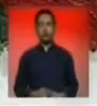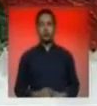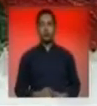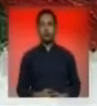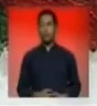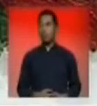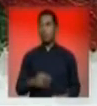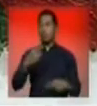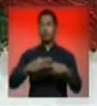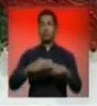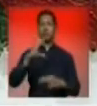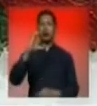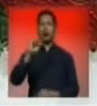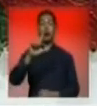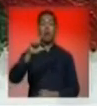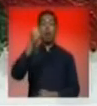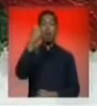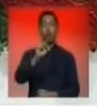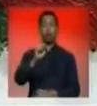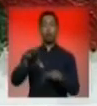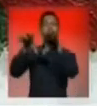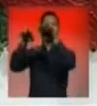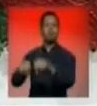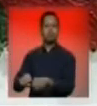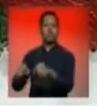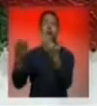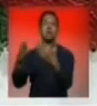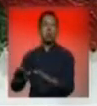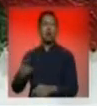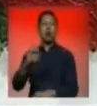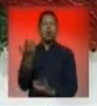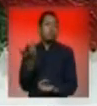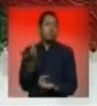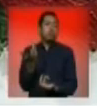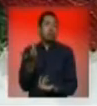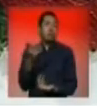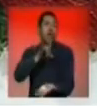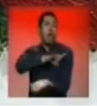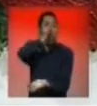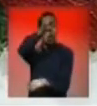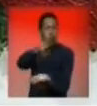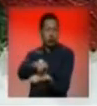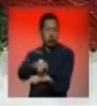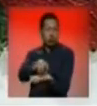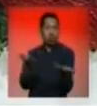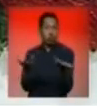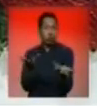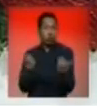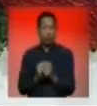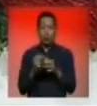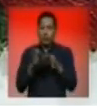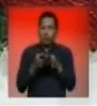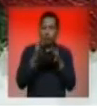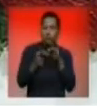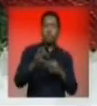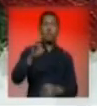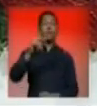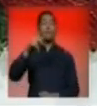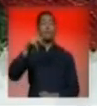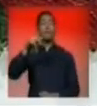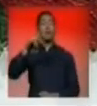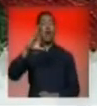Carlos Pareja Cordero fue retenido por algunas horas en el aeropuerto internacional José Chávez, en Callao, en Perú. En ese lugar